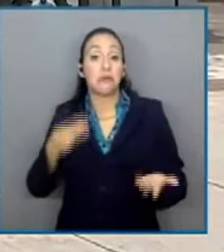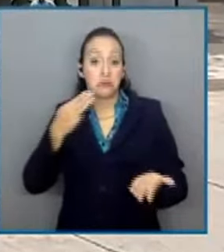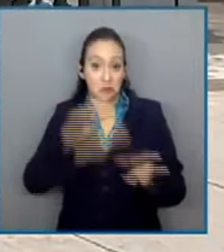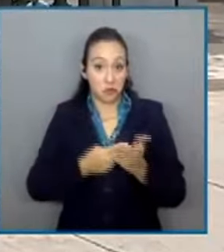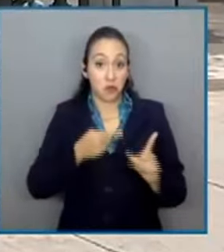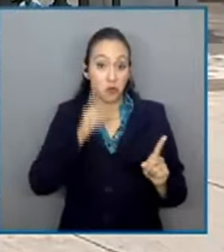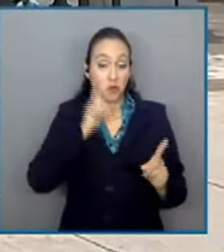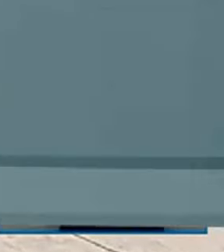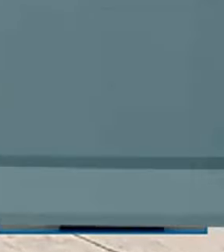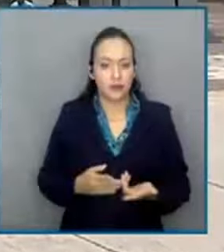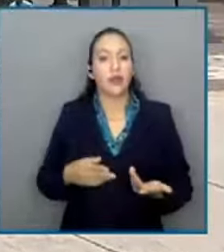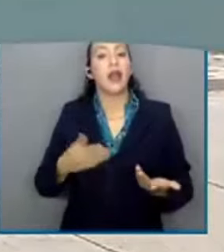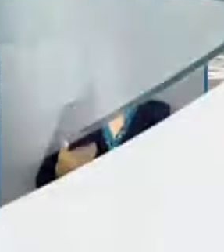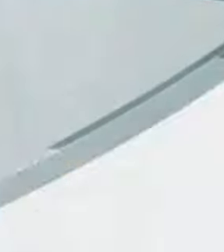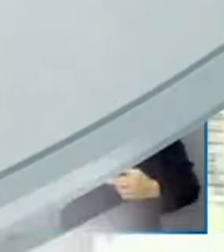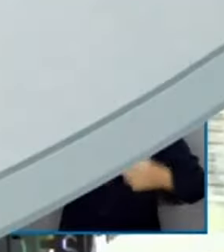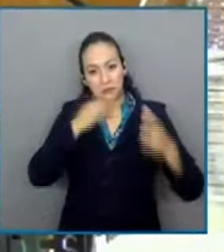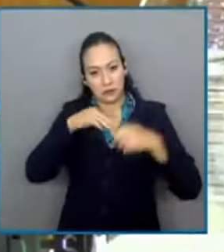sanción.